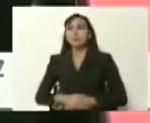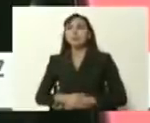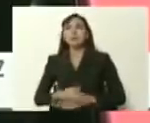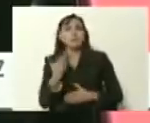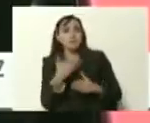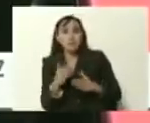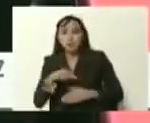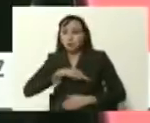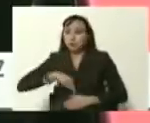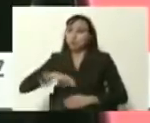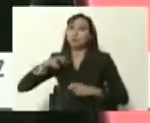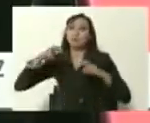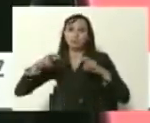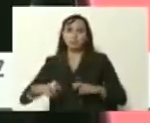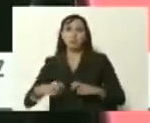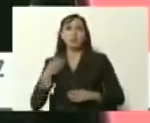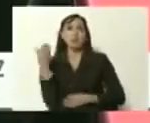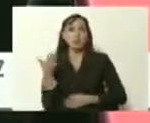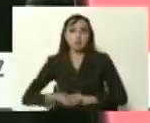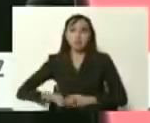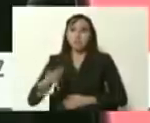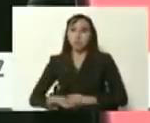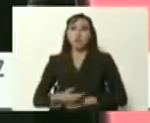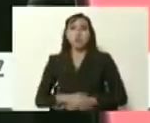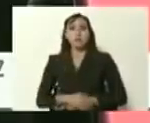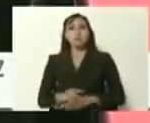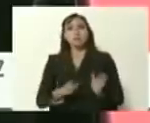aquí sentados porque tenemos